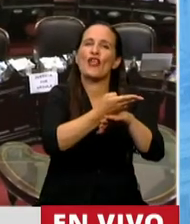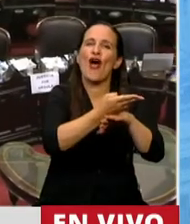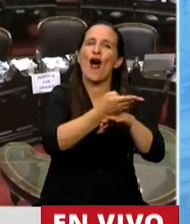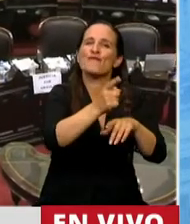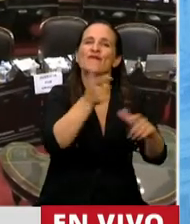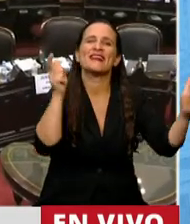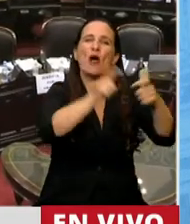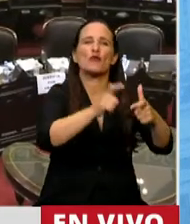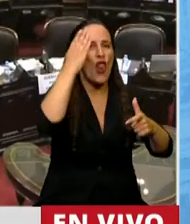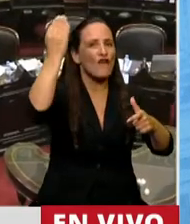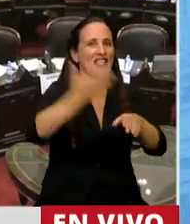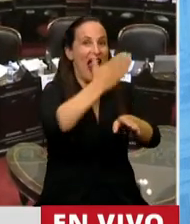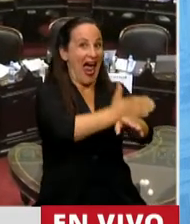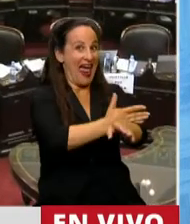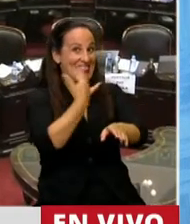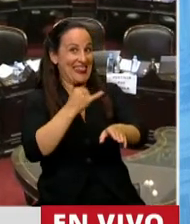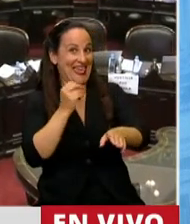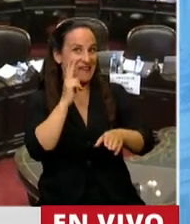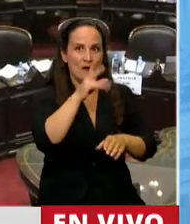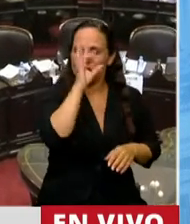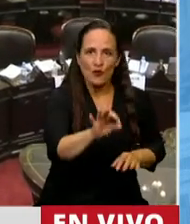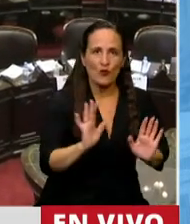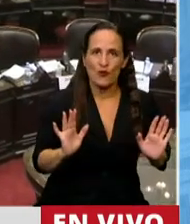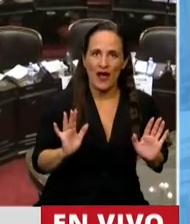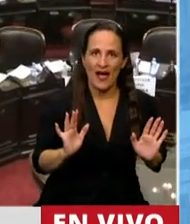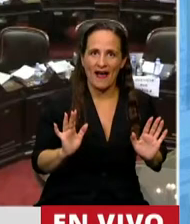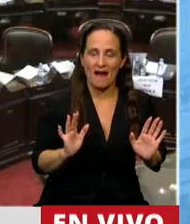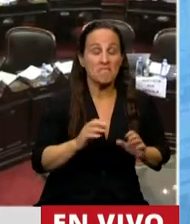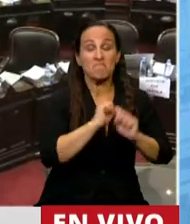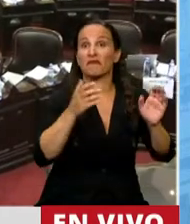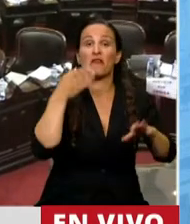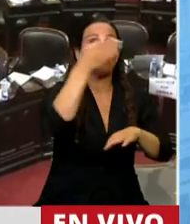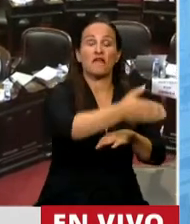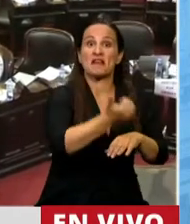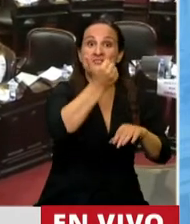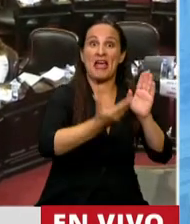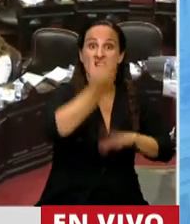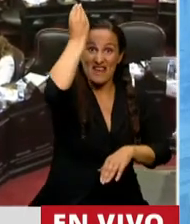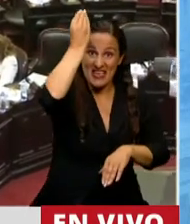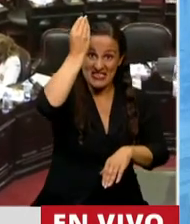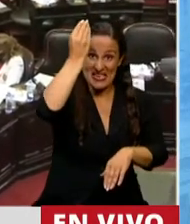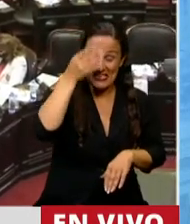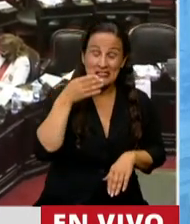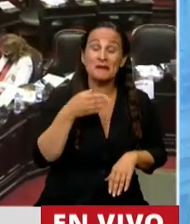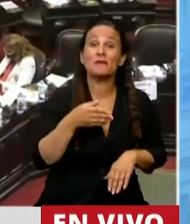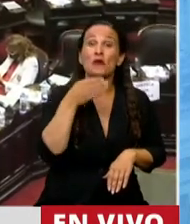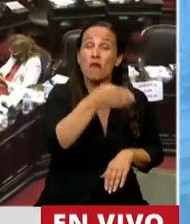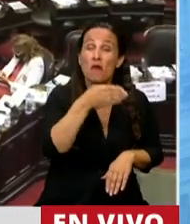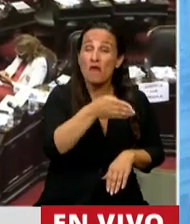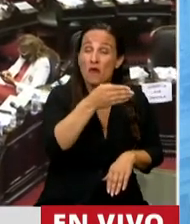oficial en forma previa. Y en todos los casos, sin excepción, que entró ese magistrado al despacho del presidente,